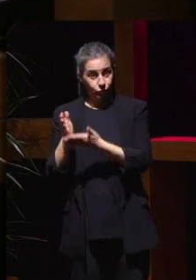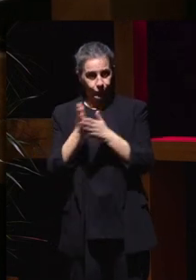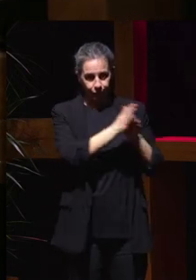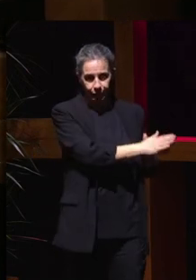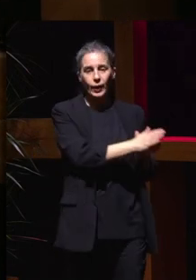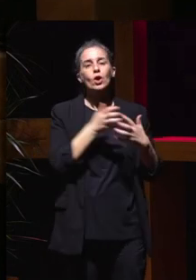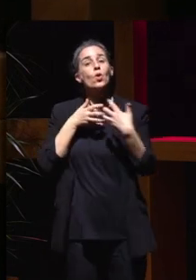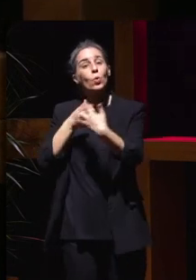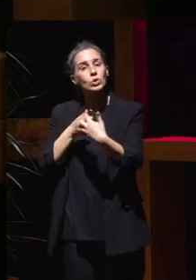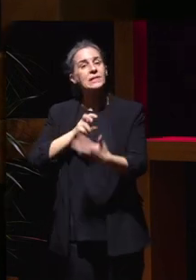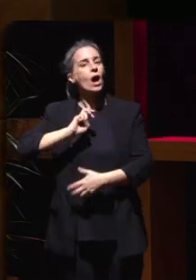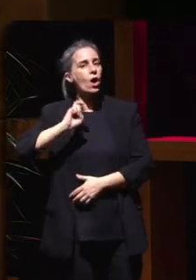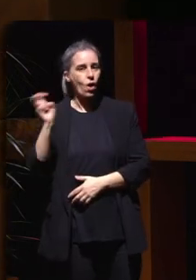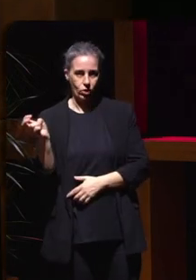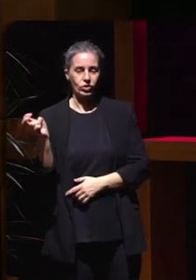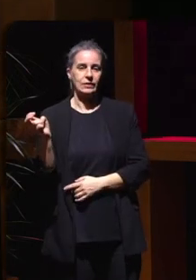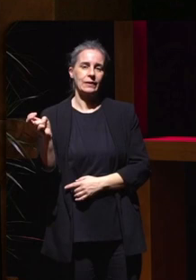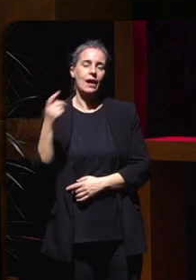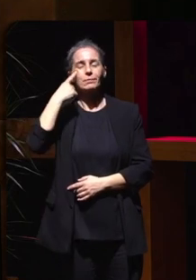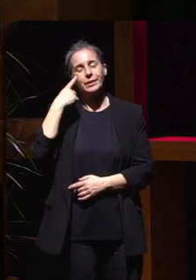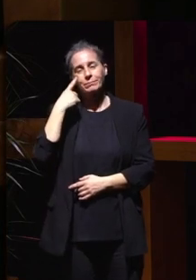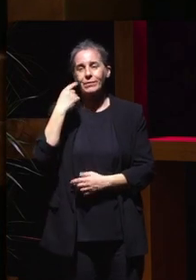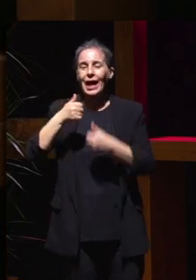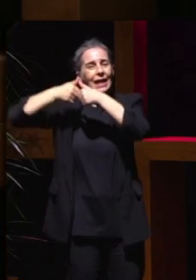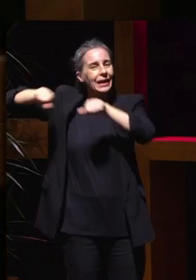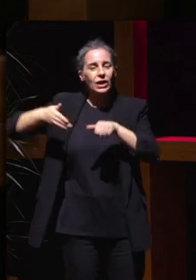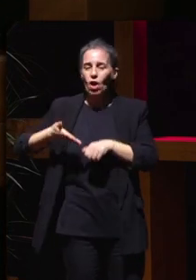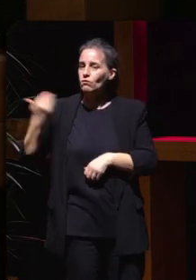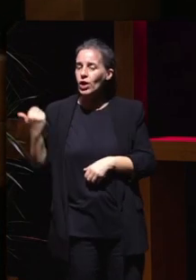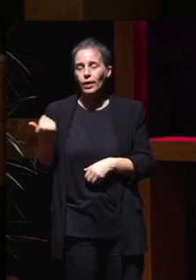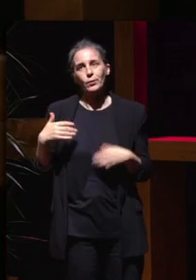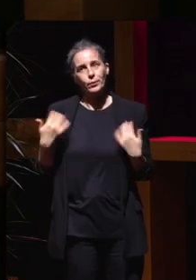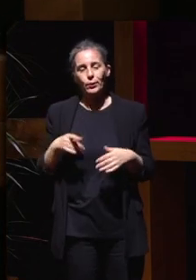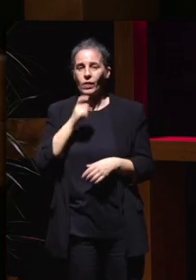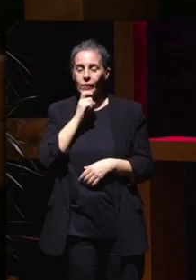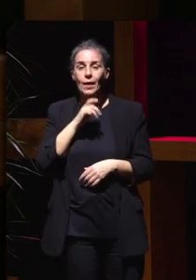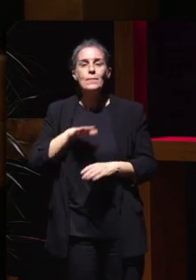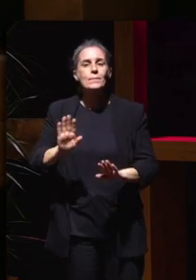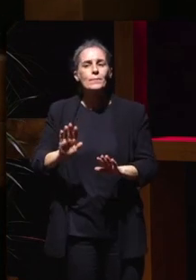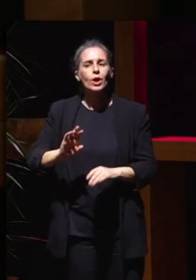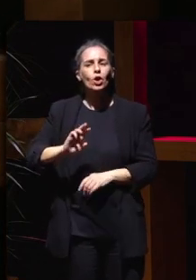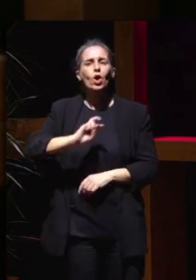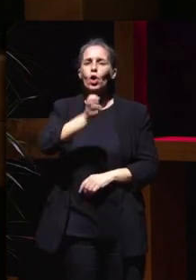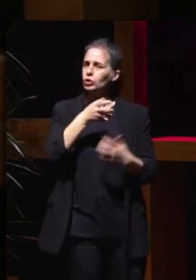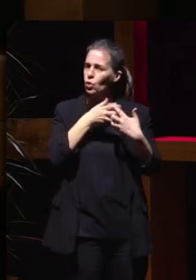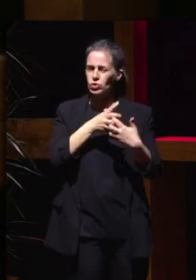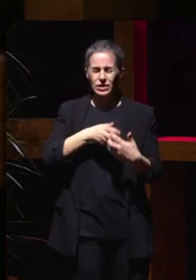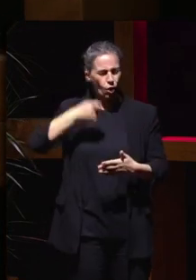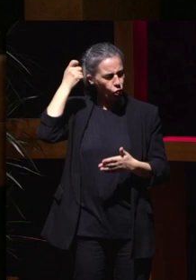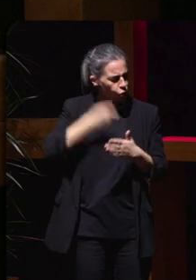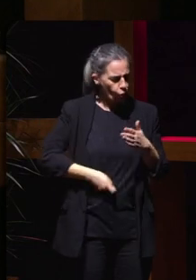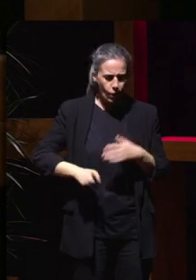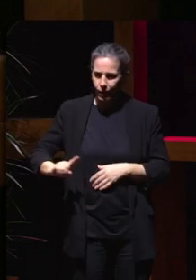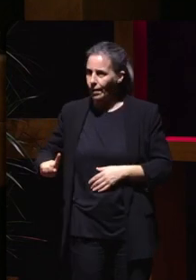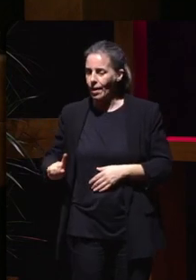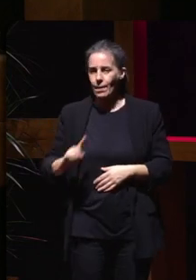mí de liberarse de la etiqueta es jodida pero a otra batalla para mí es amáis dura de todas y amáis